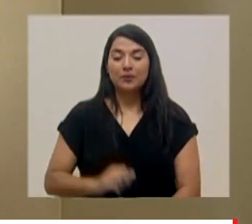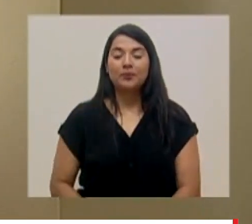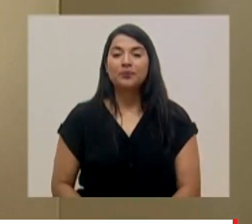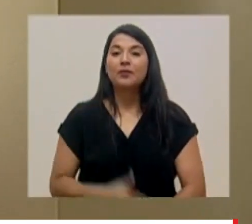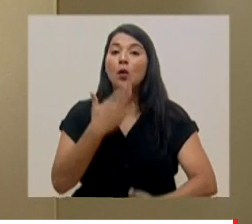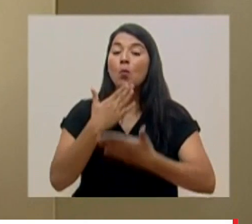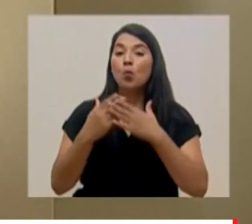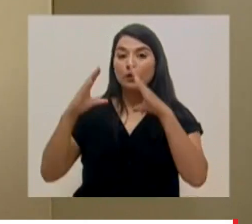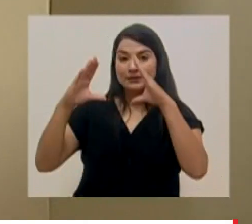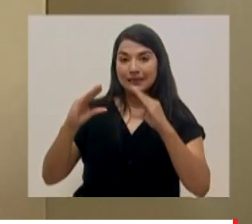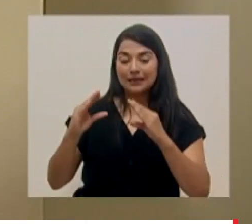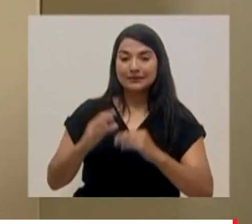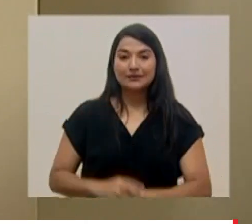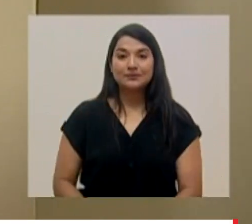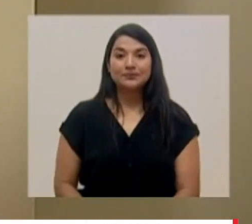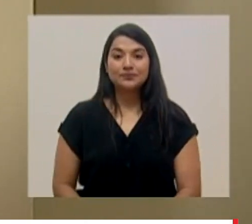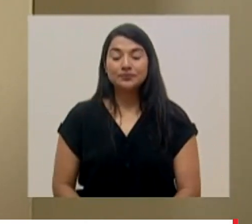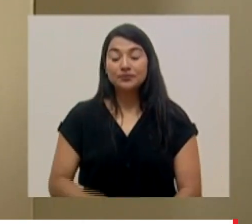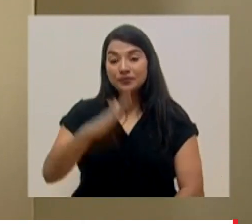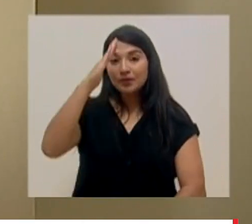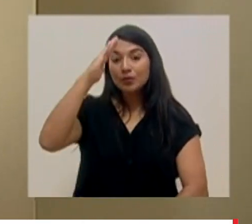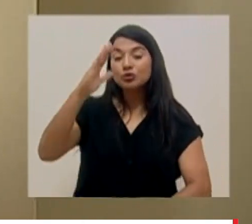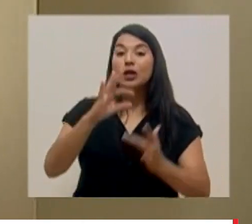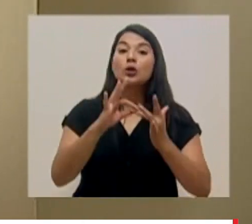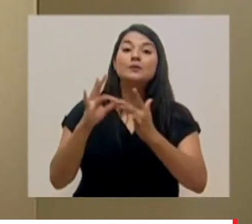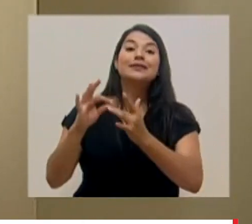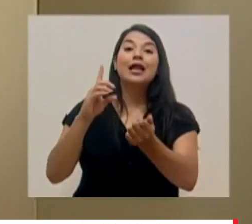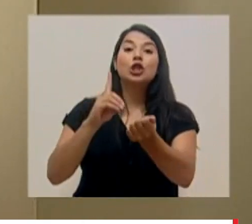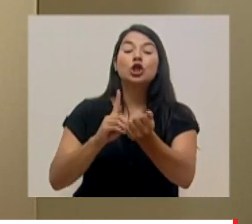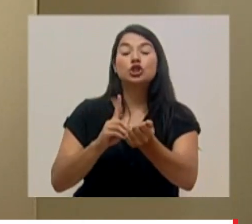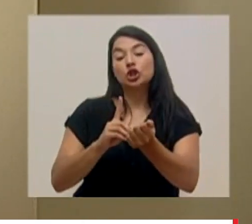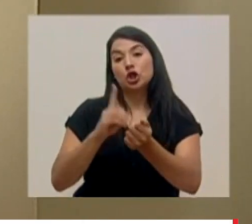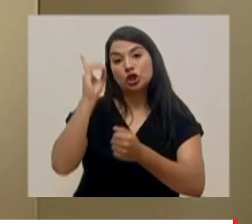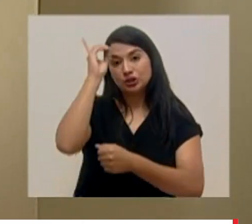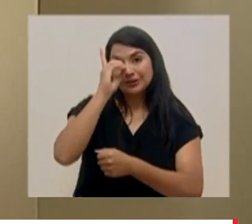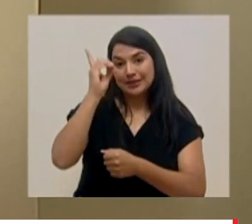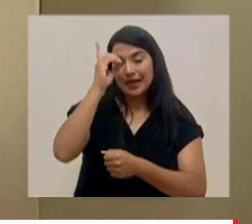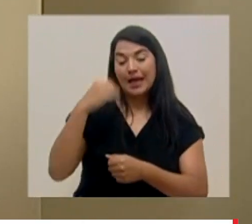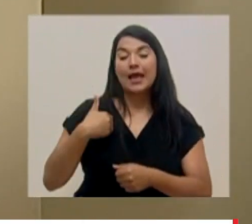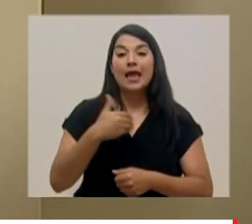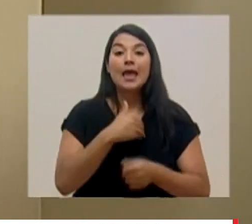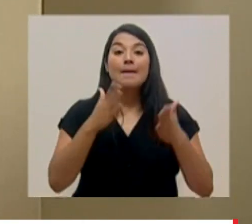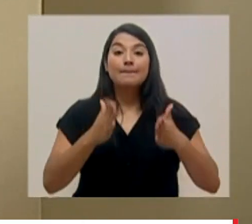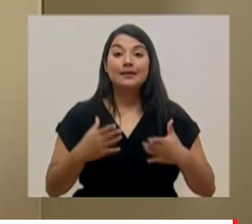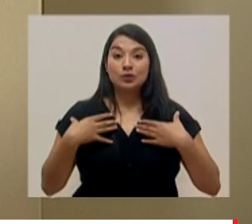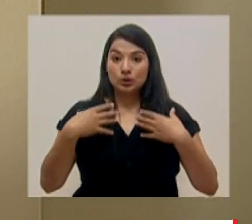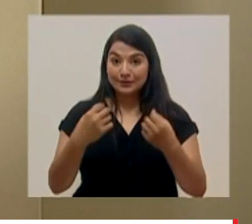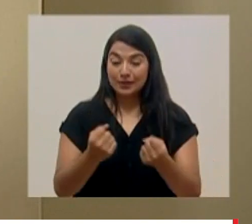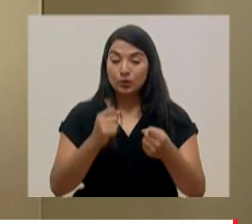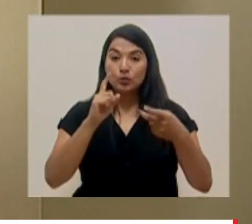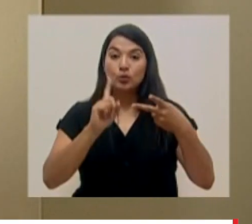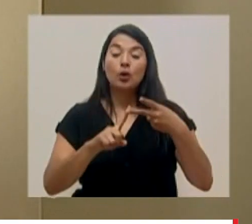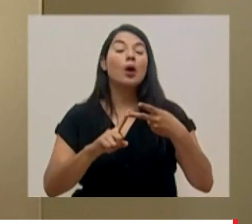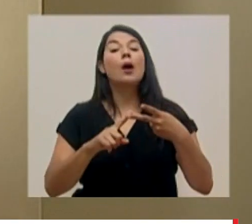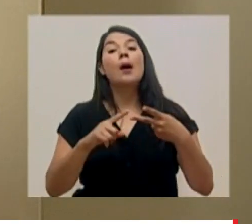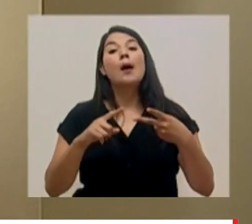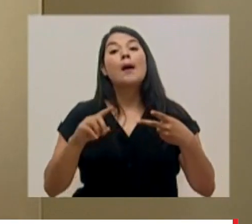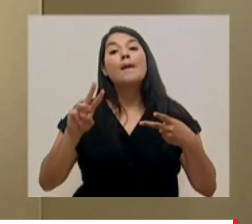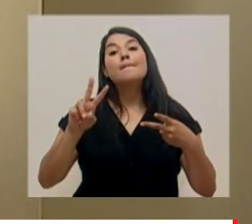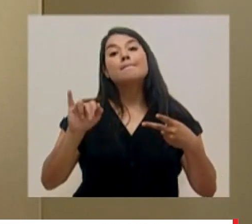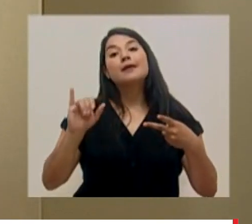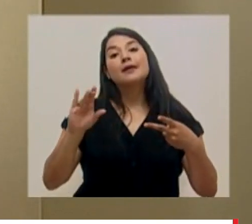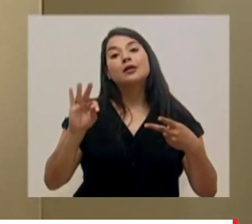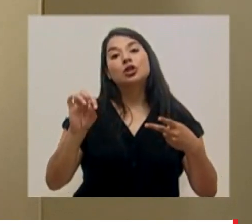Muy buenas tardes. Un saludo especial al doctor Daniel Salas, nuestro ministro de Salud, a la señora